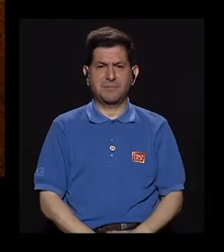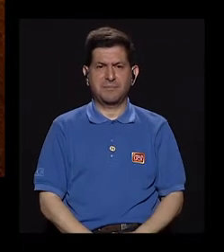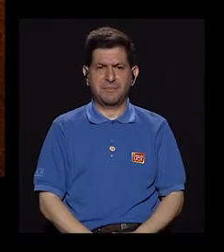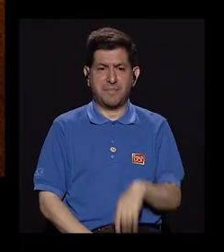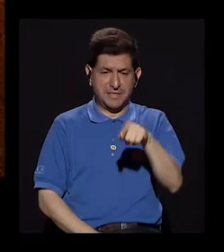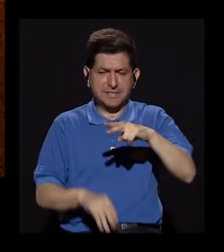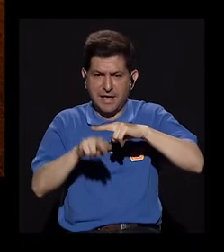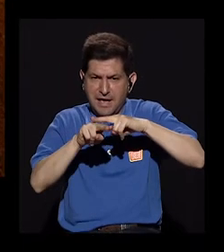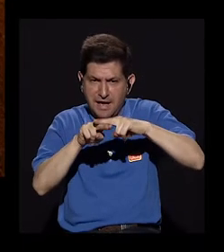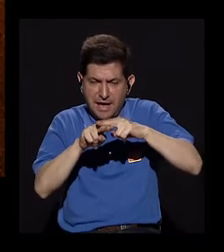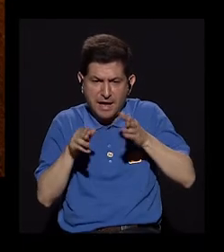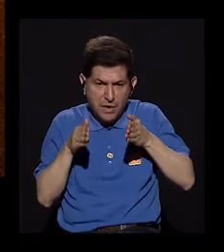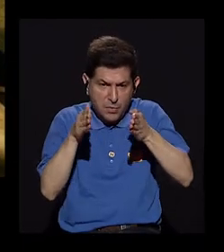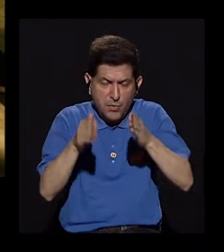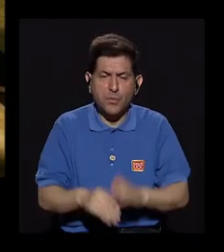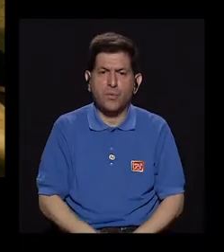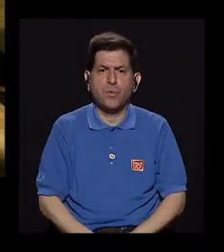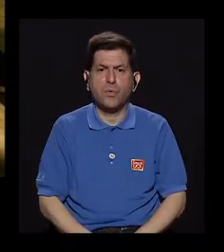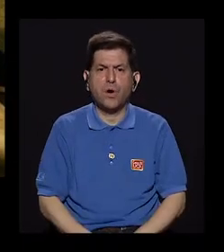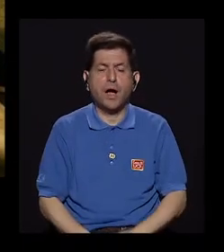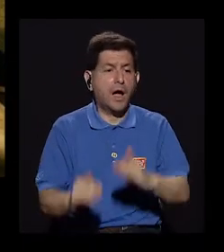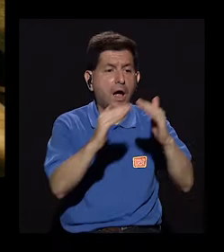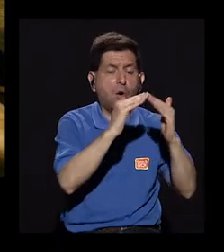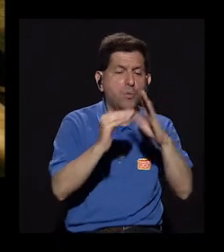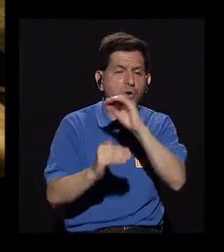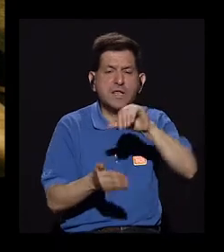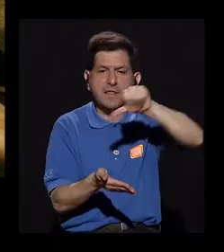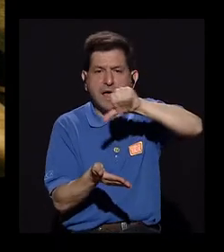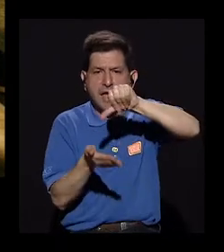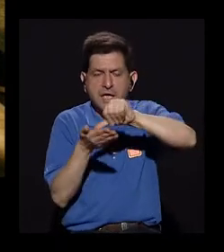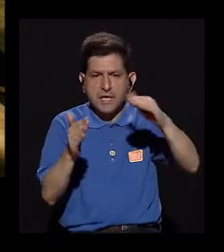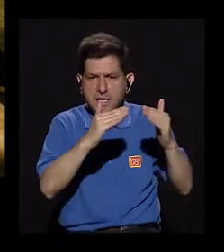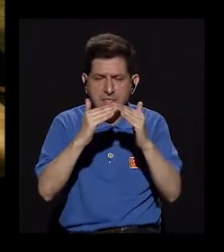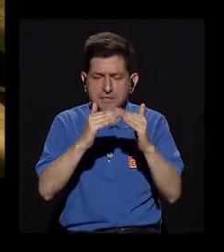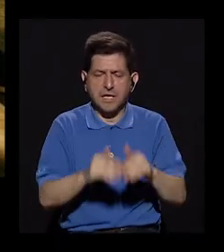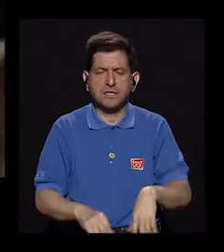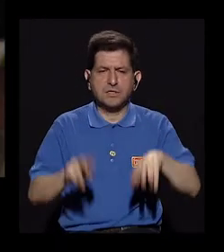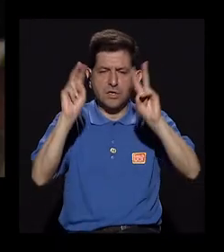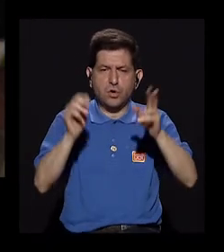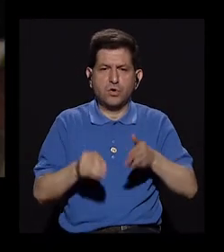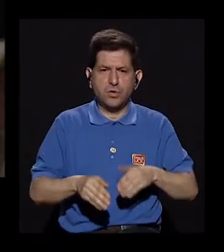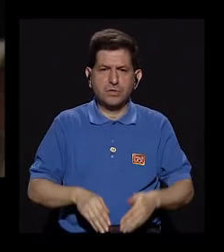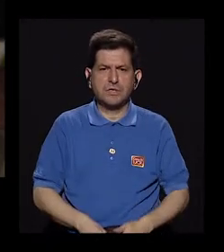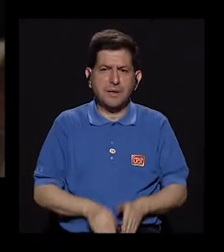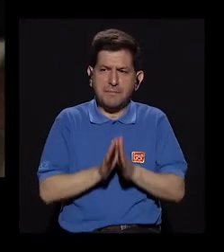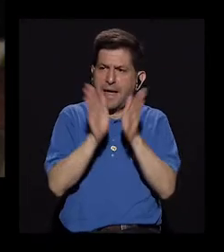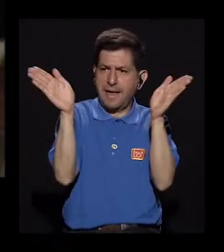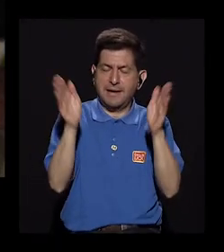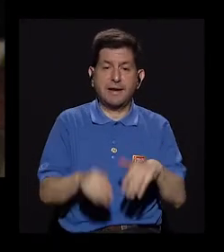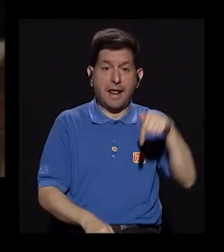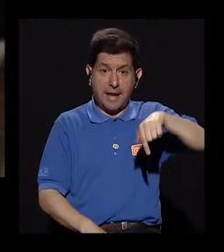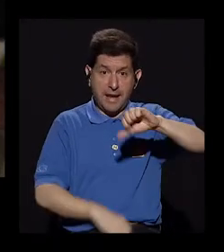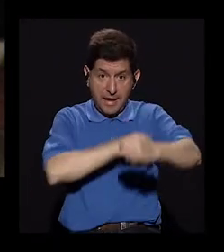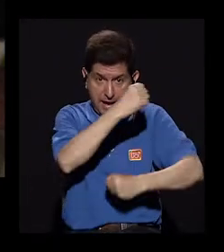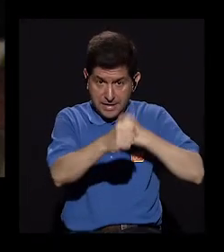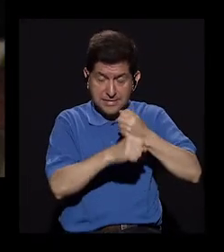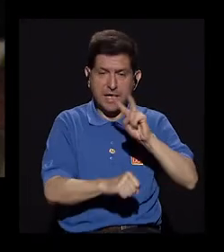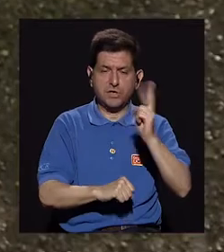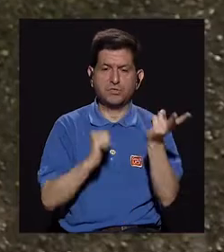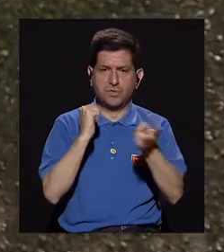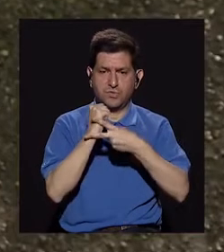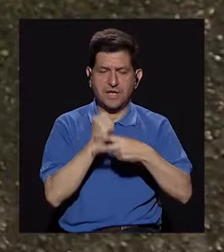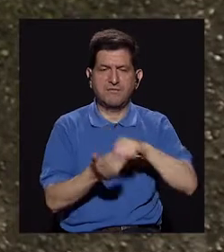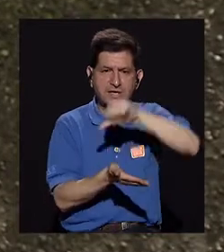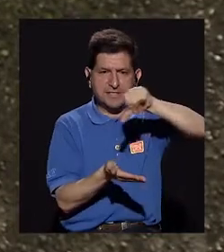¿verdad? Bordes, comunidad y centro urbano como las temáticas generales. Este año realizaríamos la